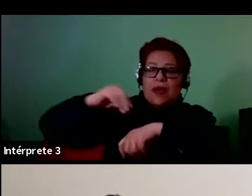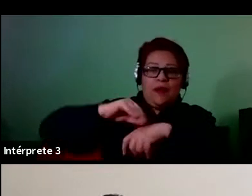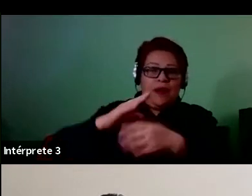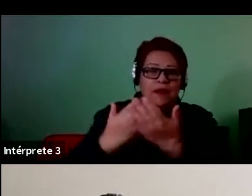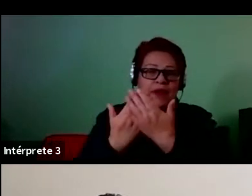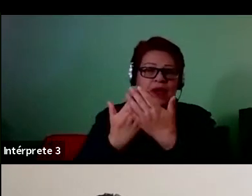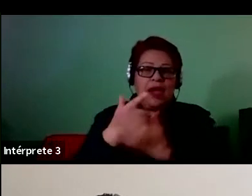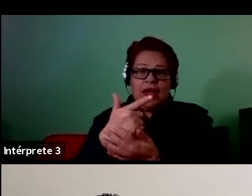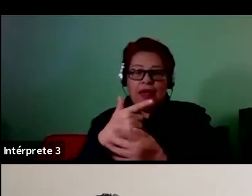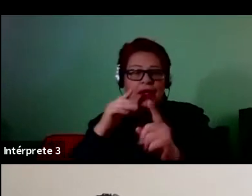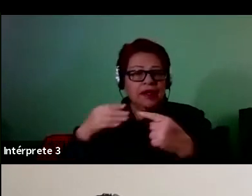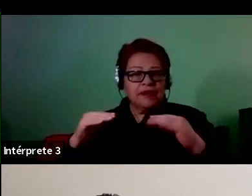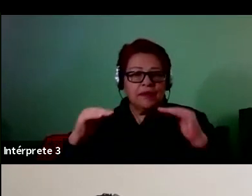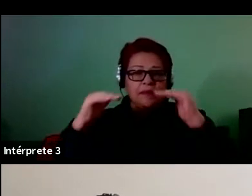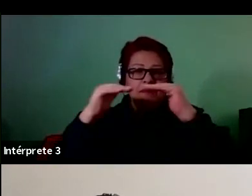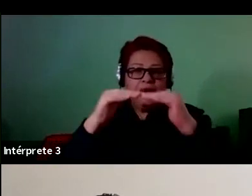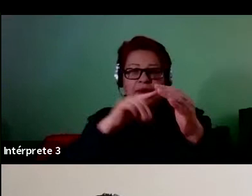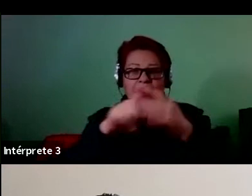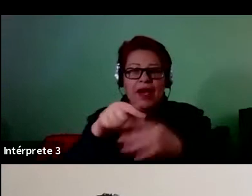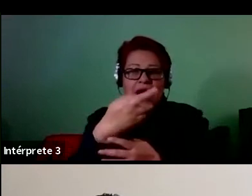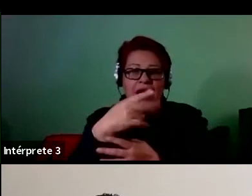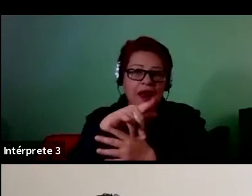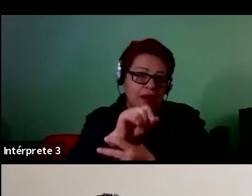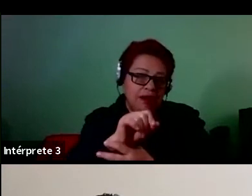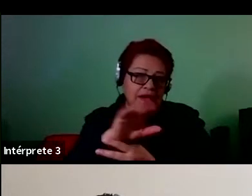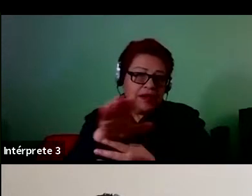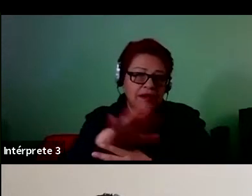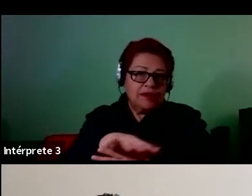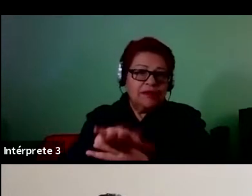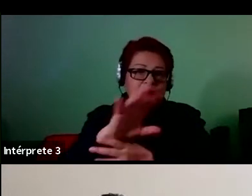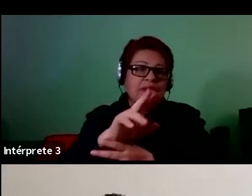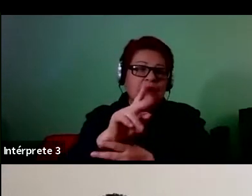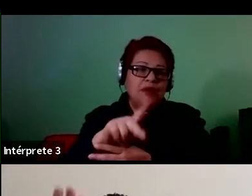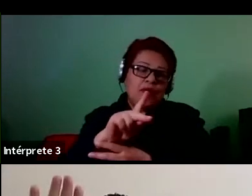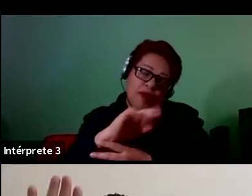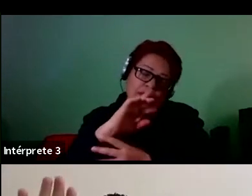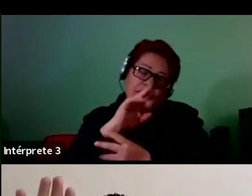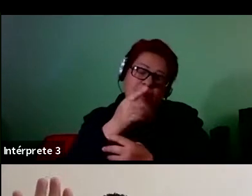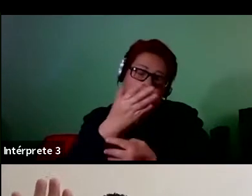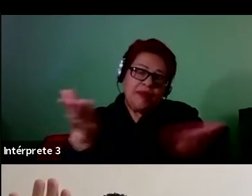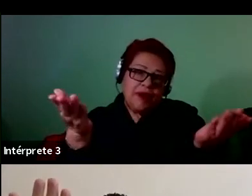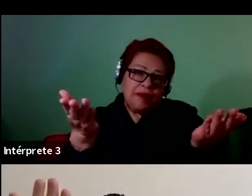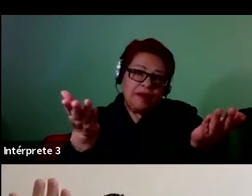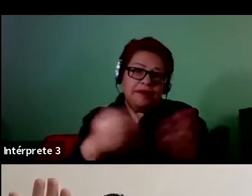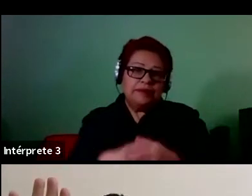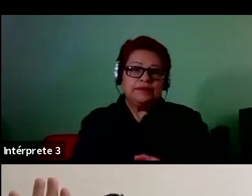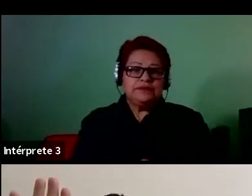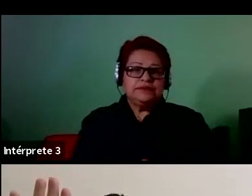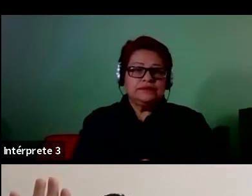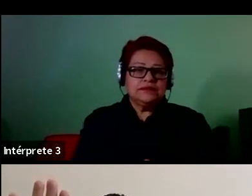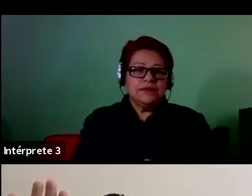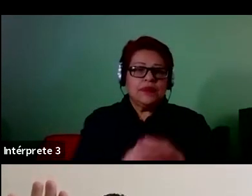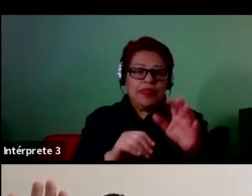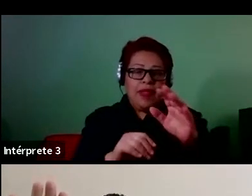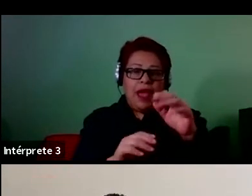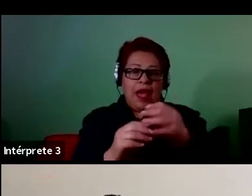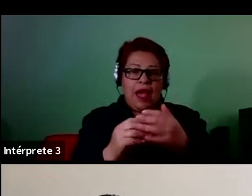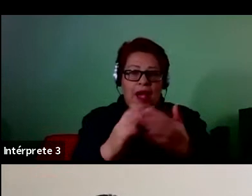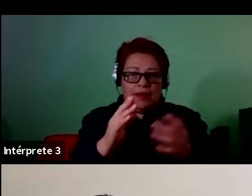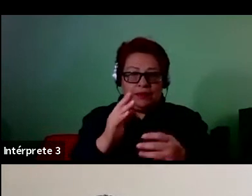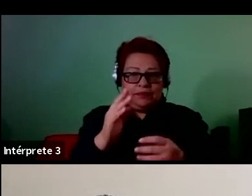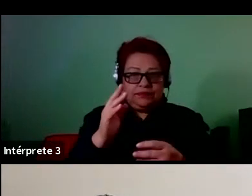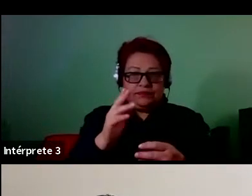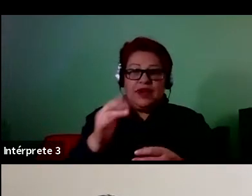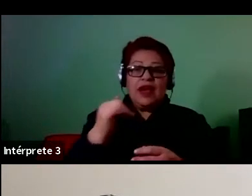perspectiva de género en el diseño del espacio público, creo que así quedaría mucho mejor. Entonces, si está de acuerdo,